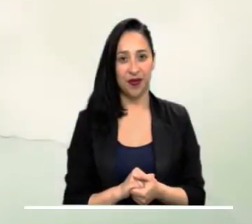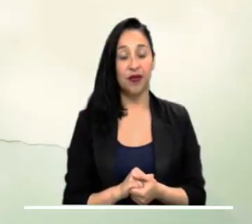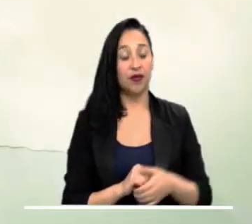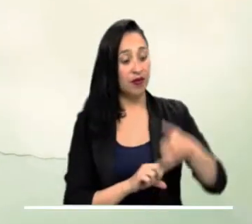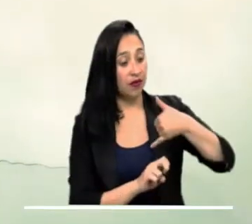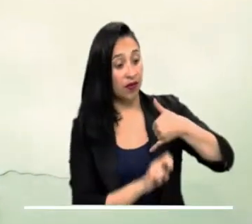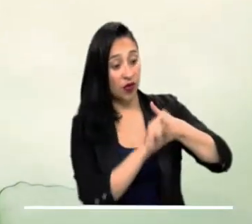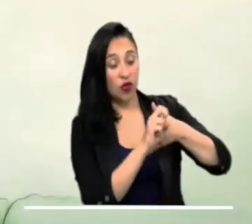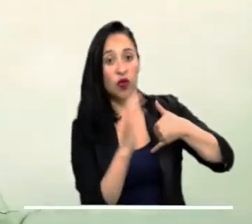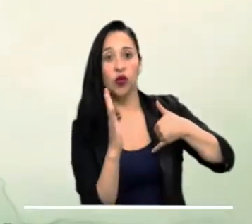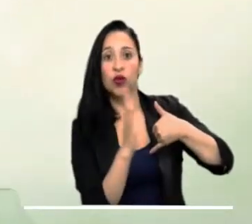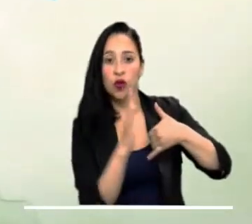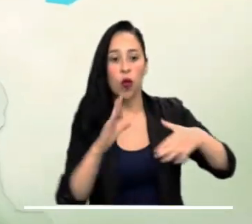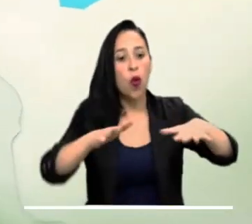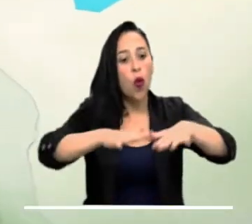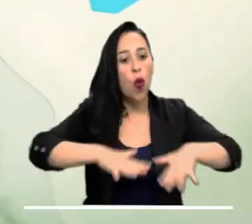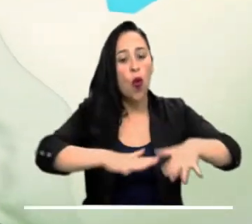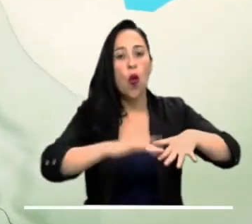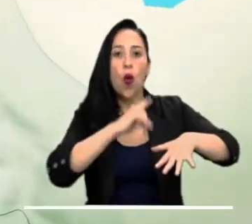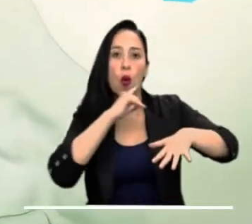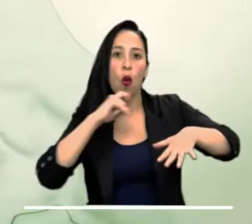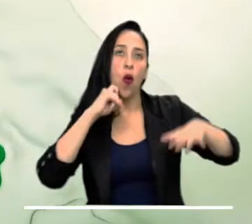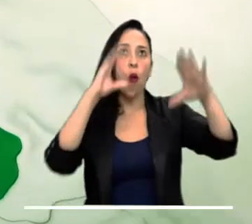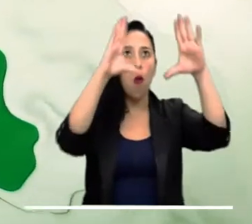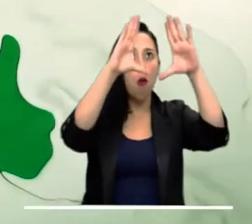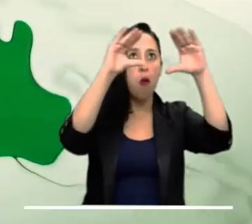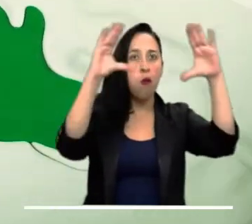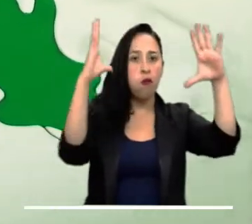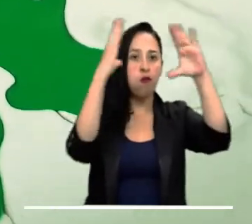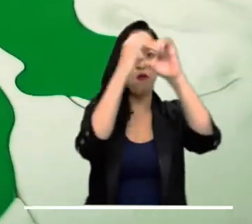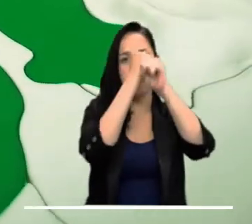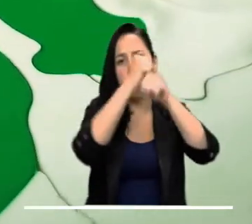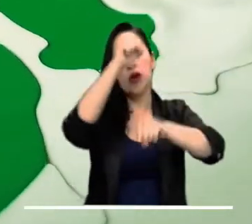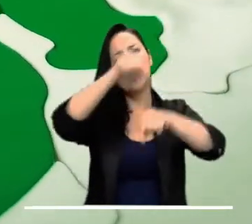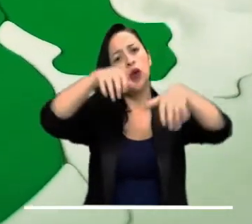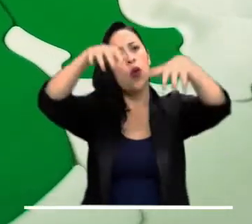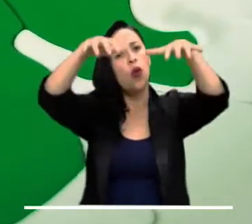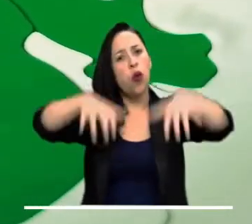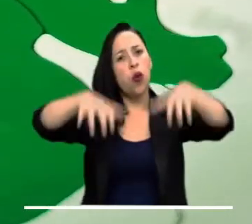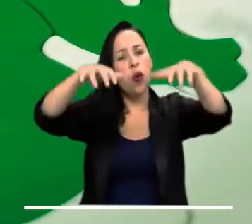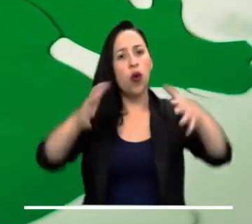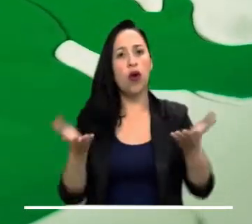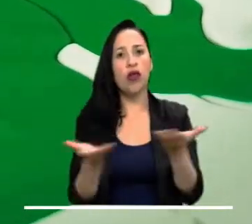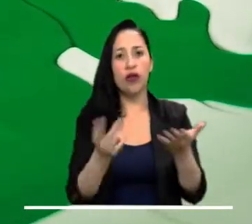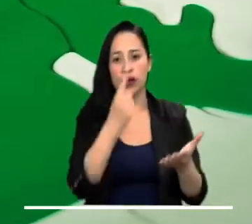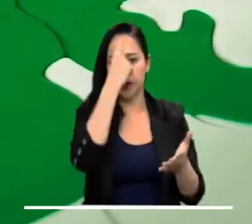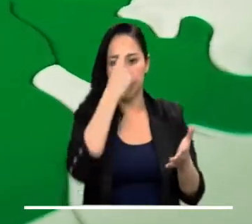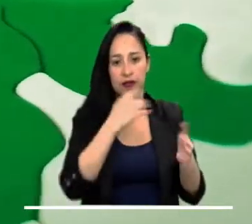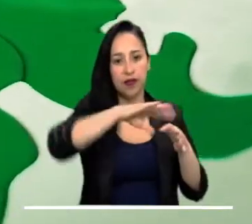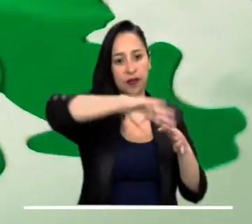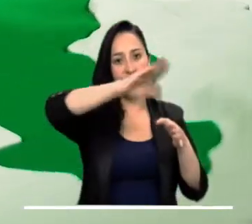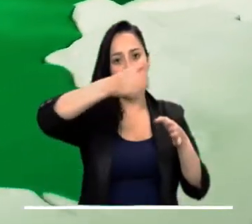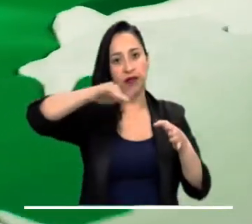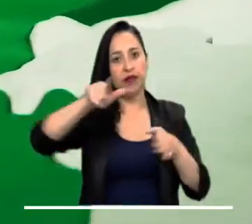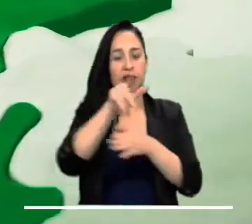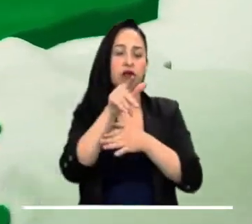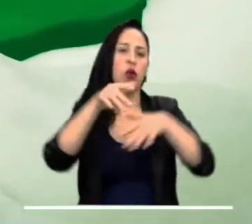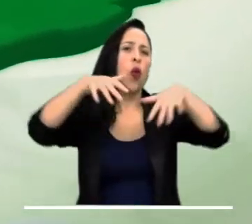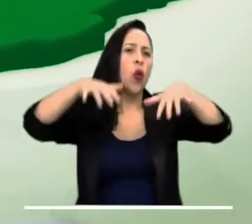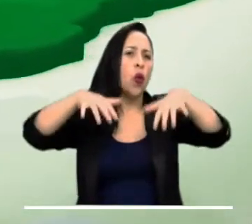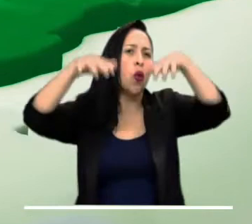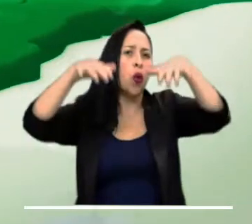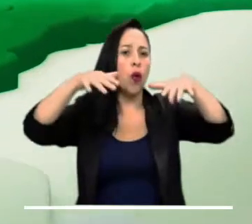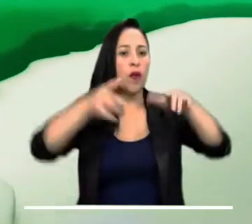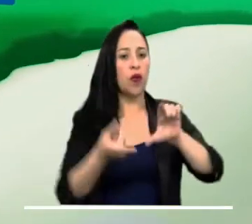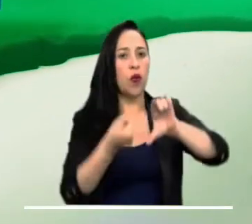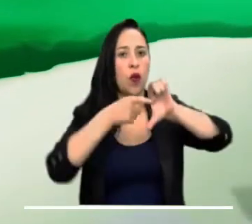En el norte del país, tiempo seco y cielos parcialmente nublados, con posibles lluvias cerca de la Sierra Nevada y precipitaciones de menor intensidad en